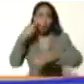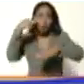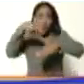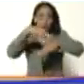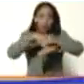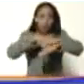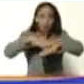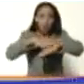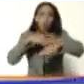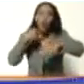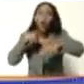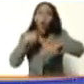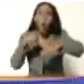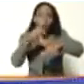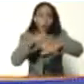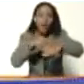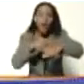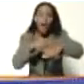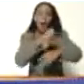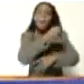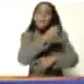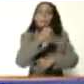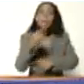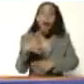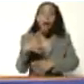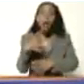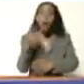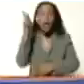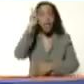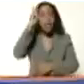es la combinación del blanco del indio y del negro